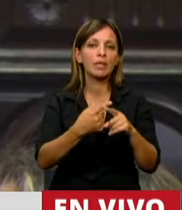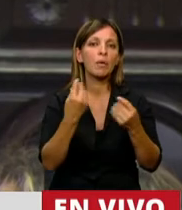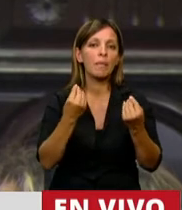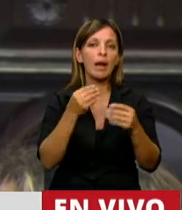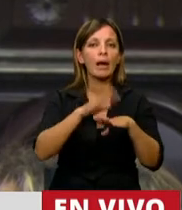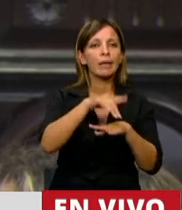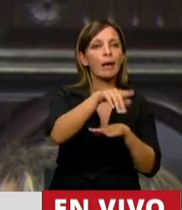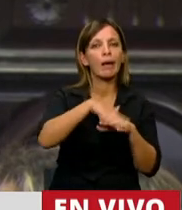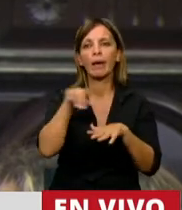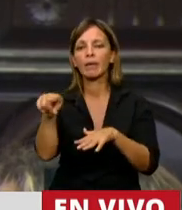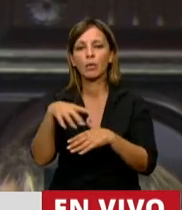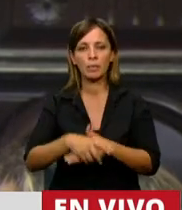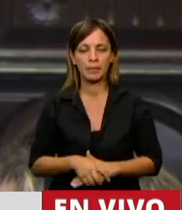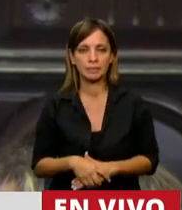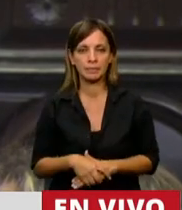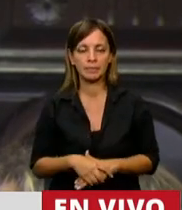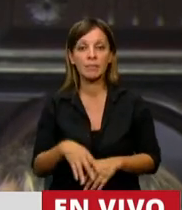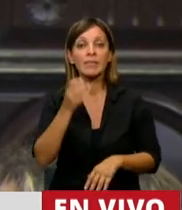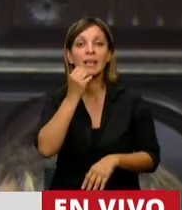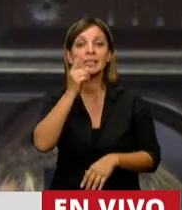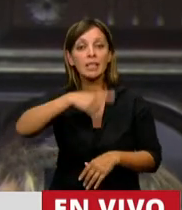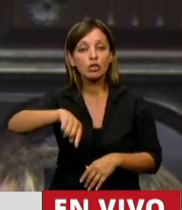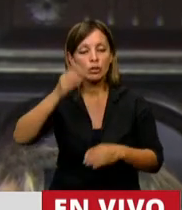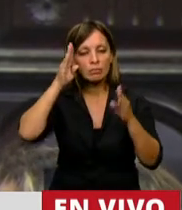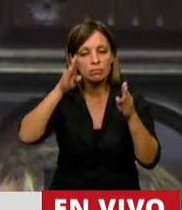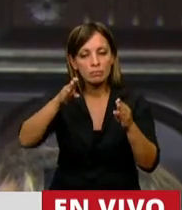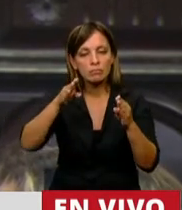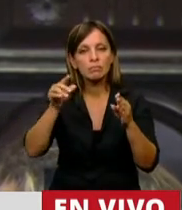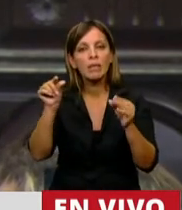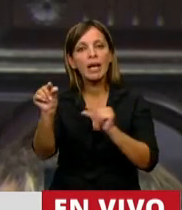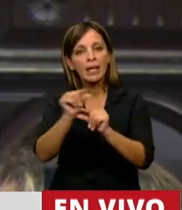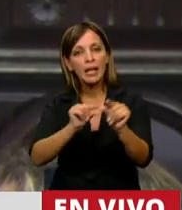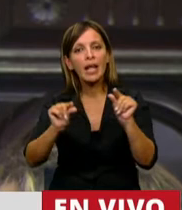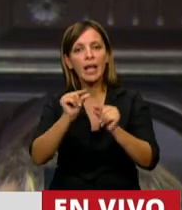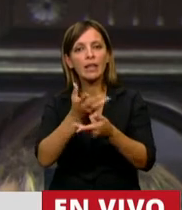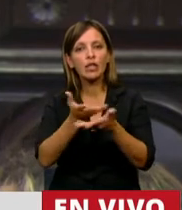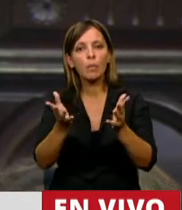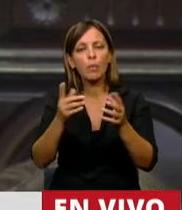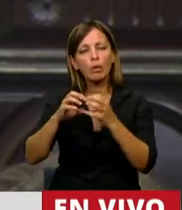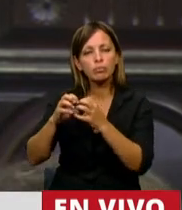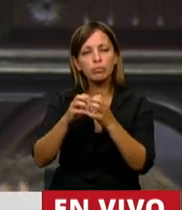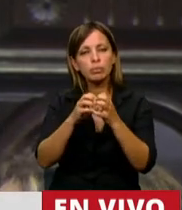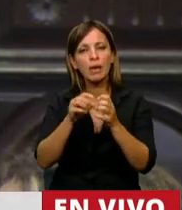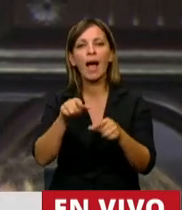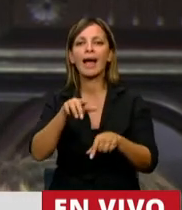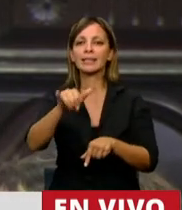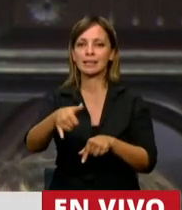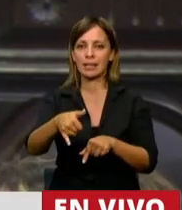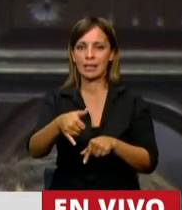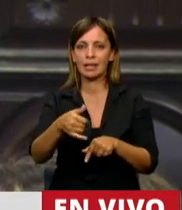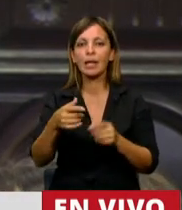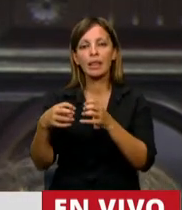gestión u otra. Porque si venimos a regular el crédito público, entonces sí, estamos de acuerdo con tratar esta